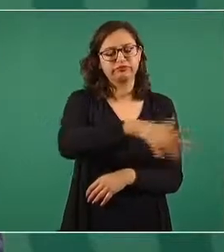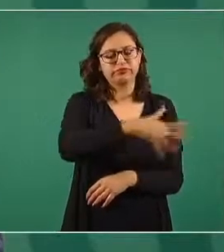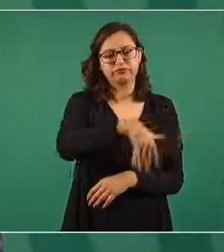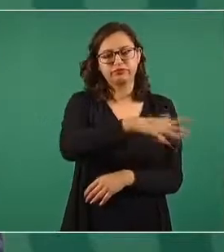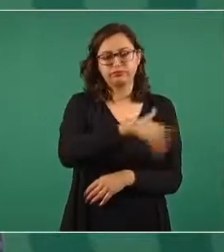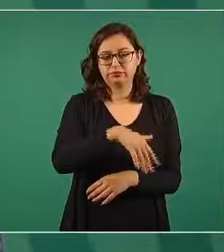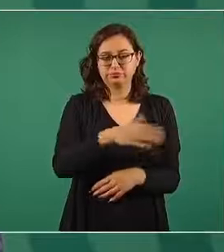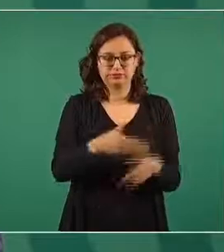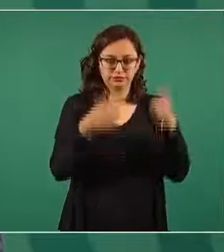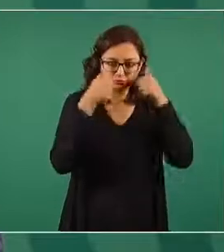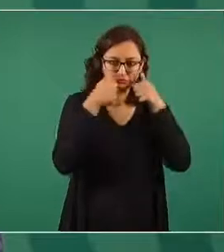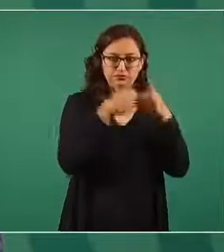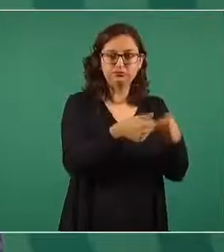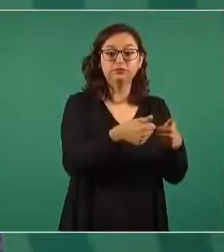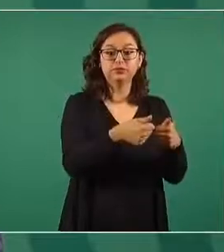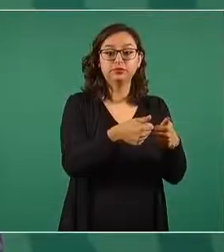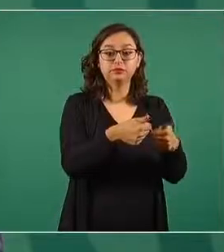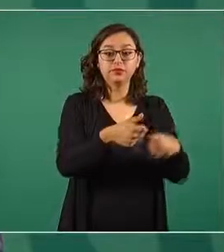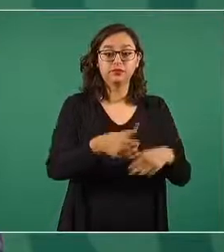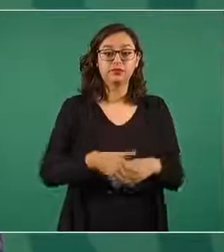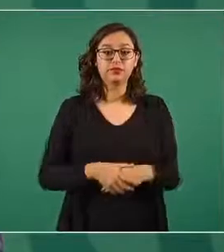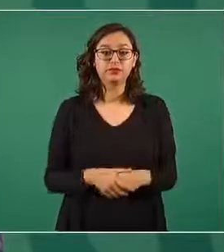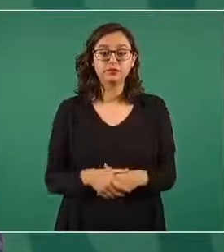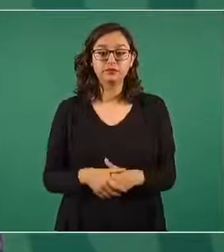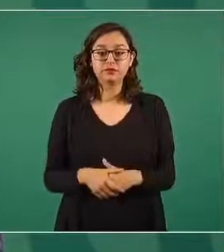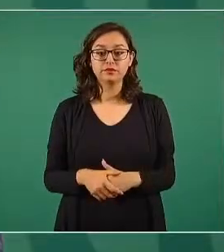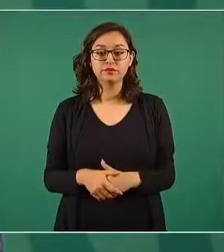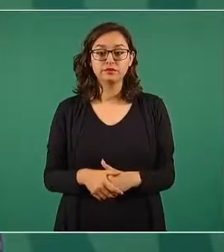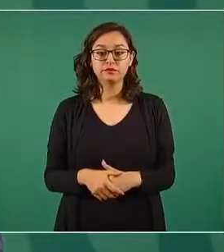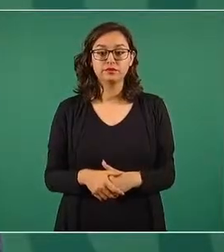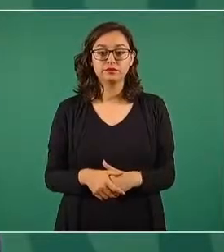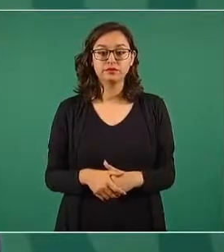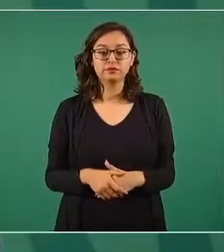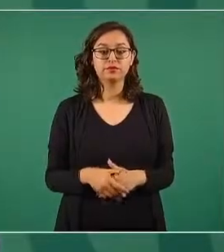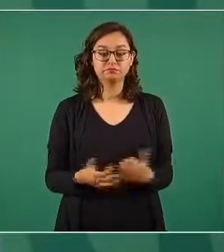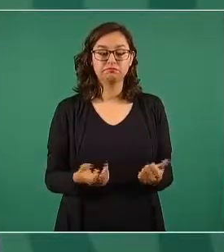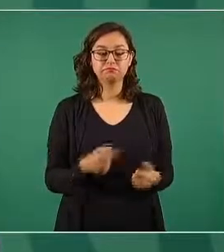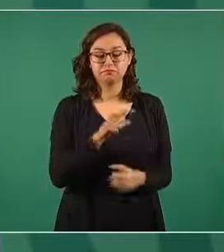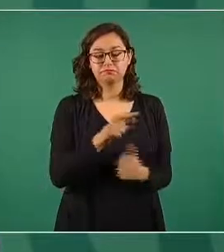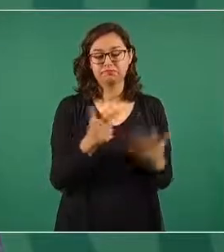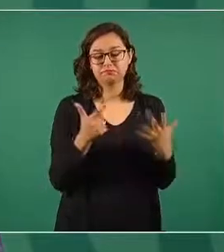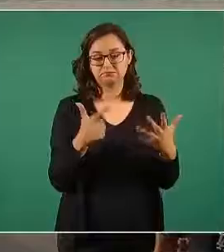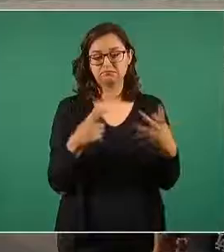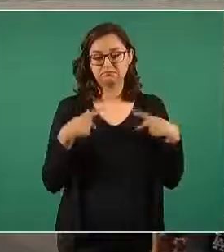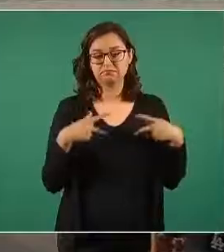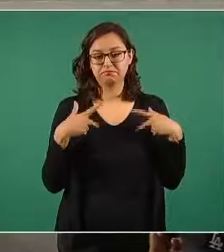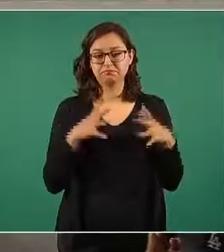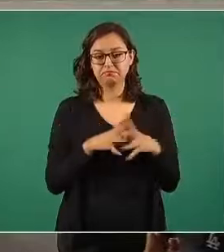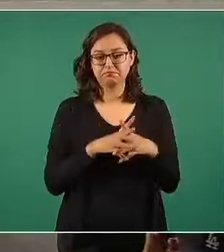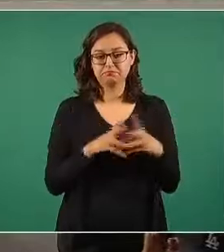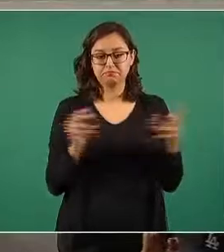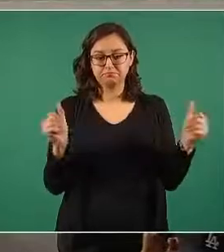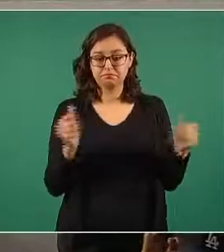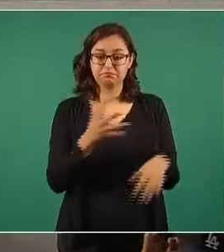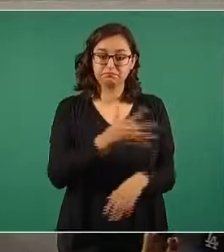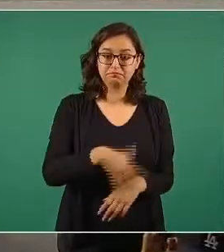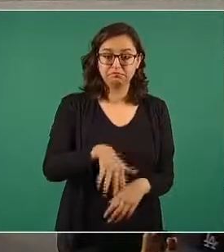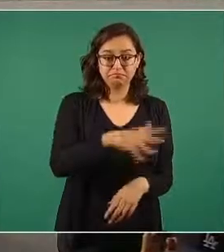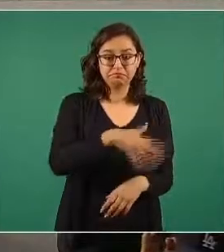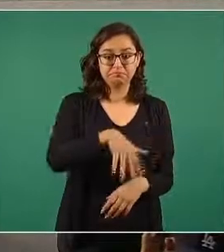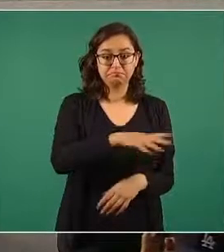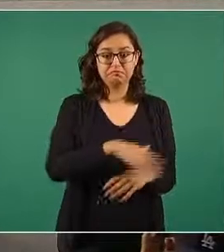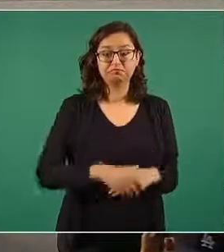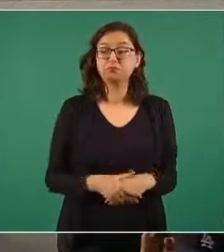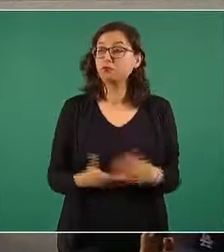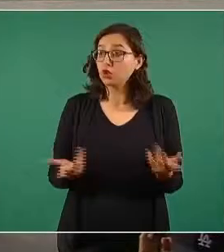se dedicaran a eso, a la búsqueda de estos desaparecidos. Es nuestro trabajo. No